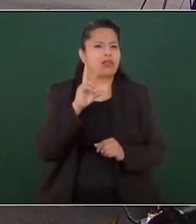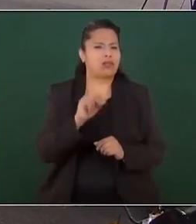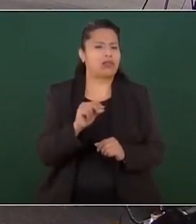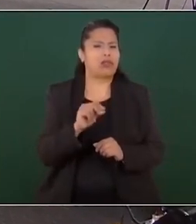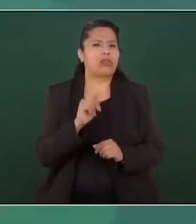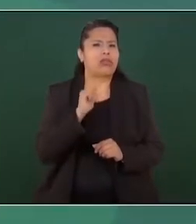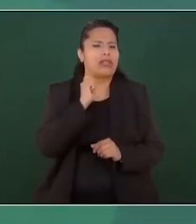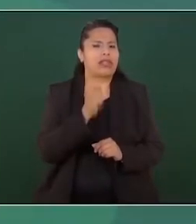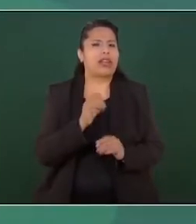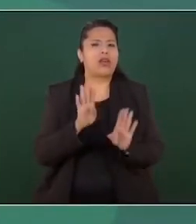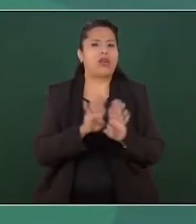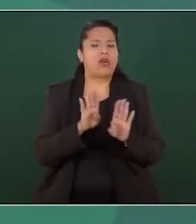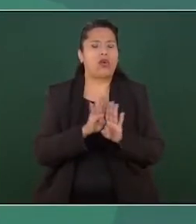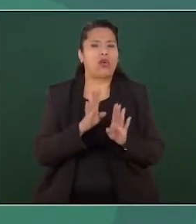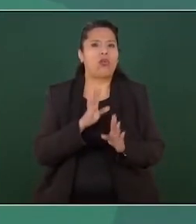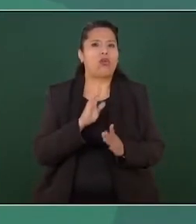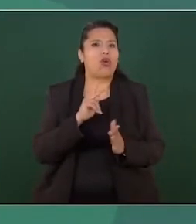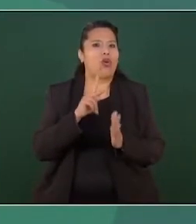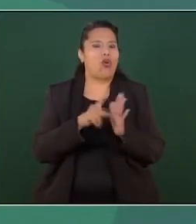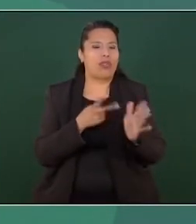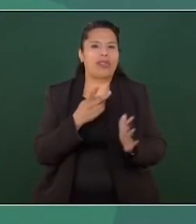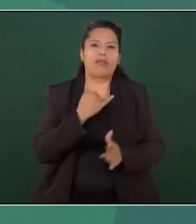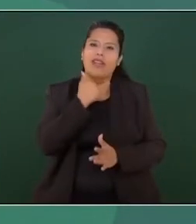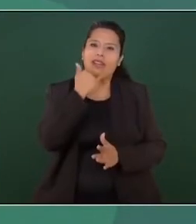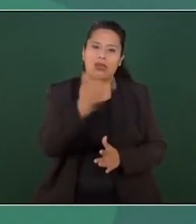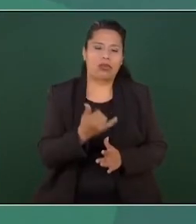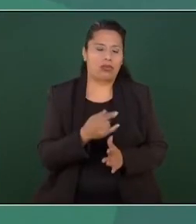caiga en el mismo error